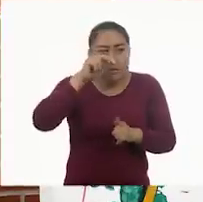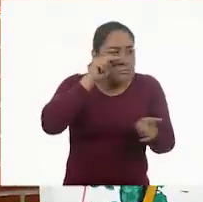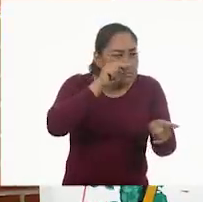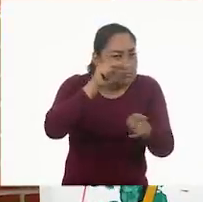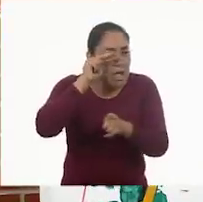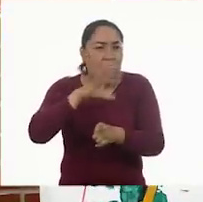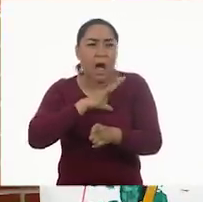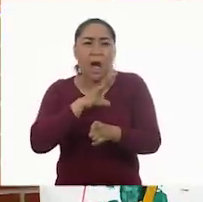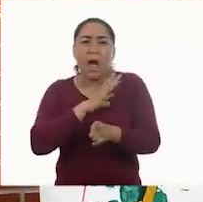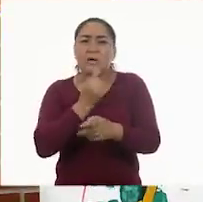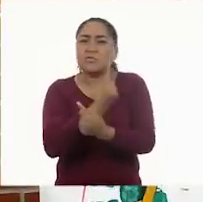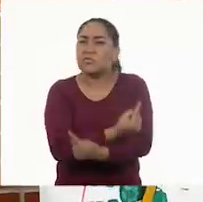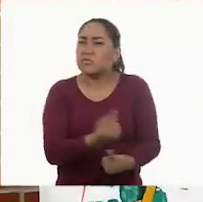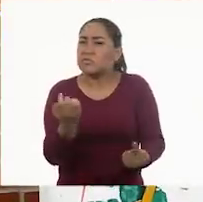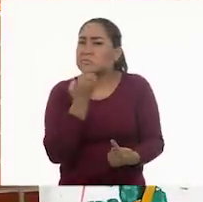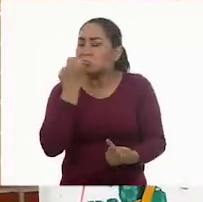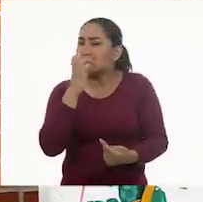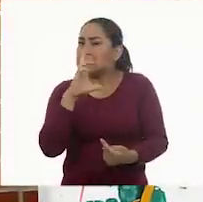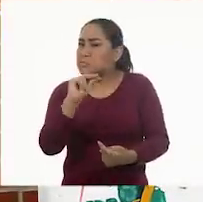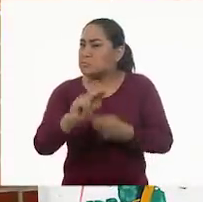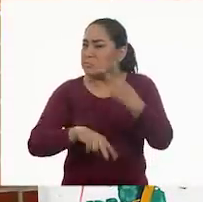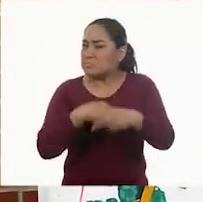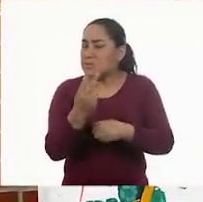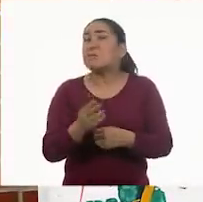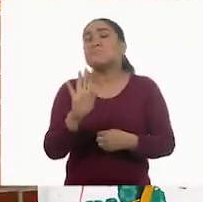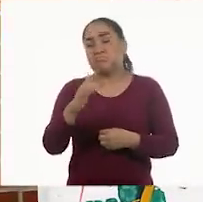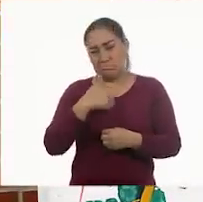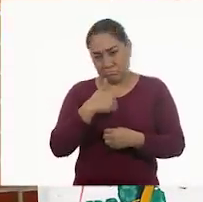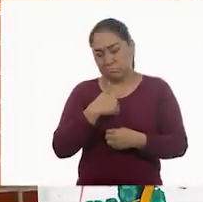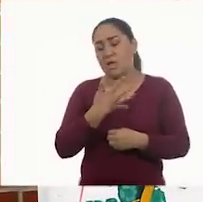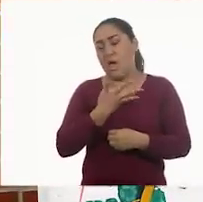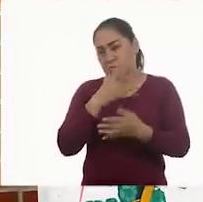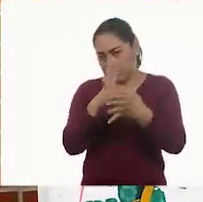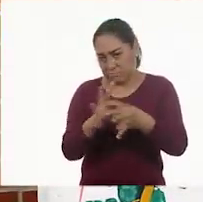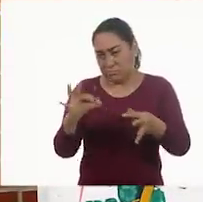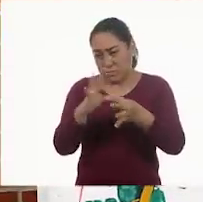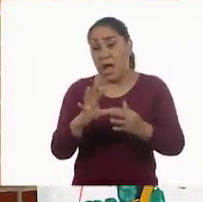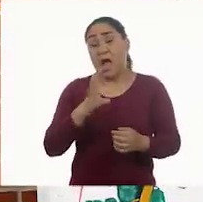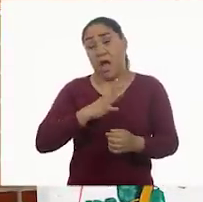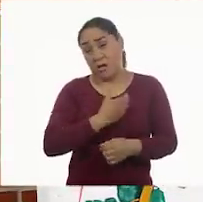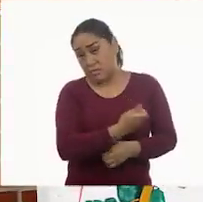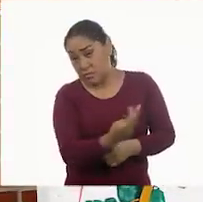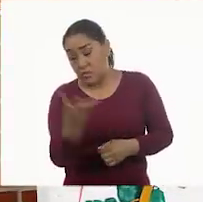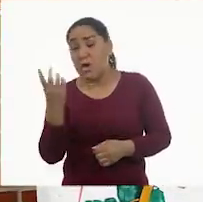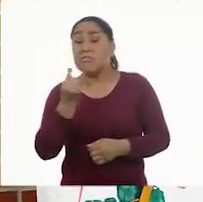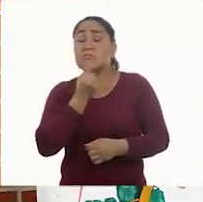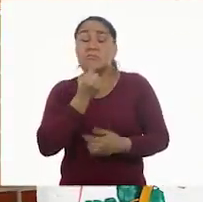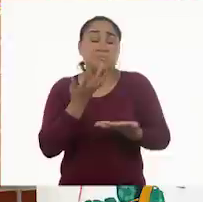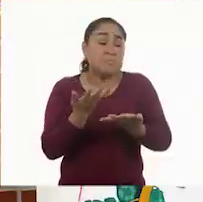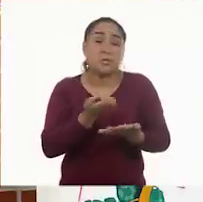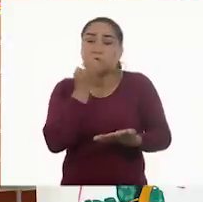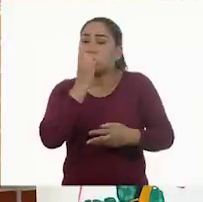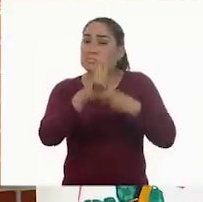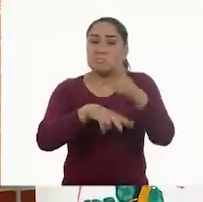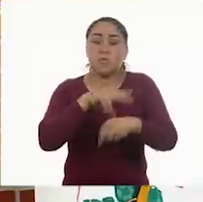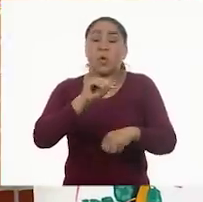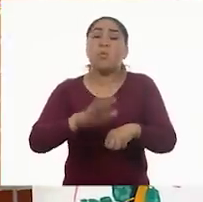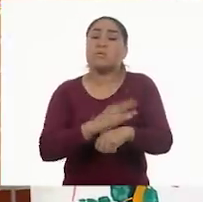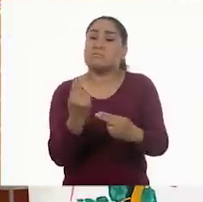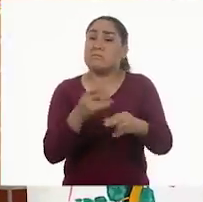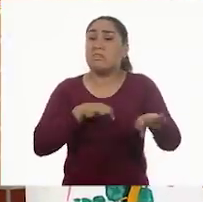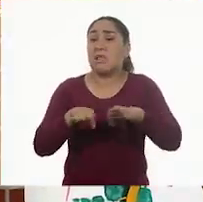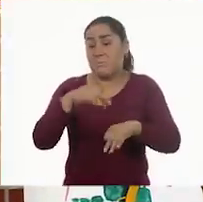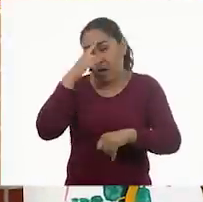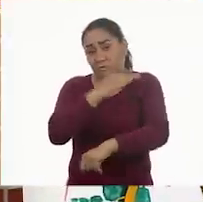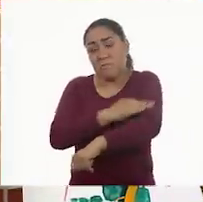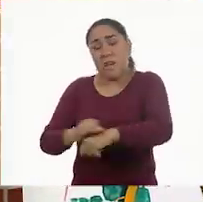escuela, yo sí tengo una. Hay algunos niños que tienen que trabajar y no pueden ir a la escuela porque tienen que ayudar a sus familias.